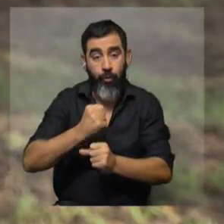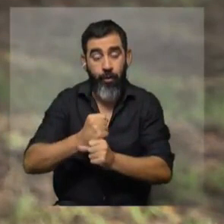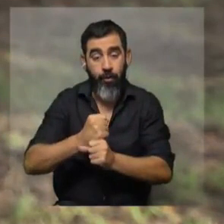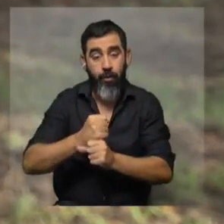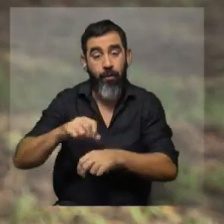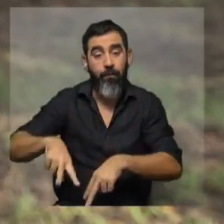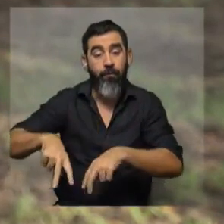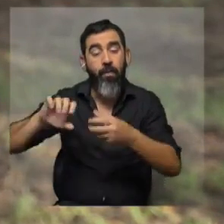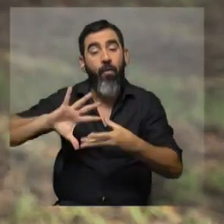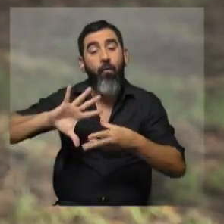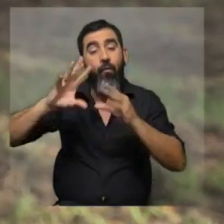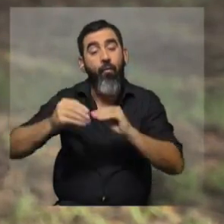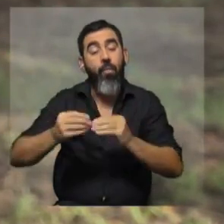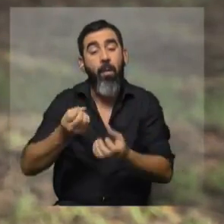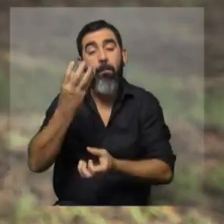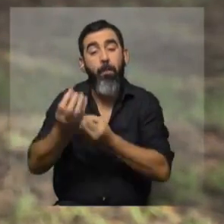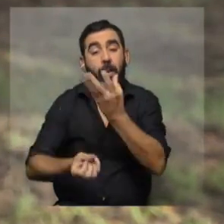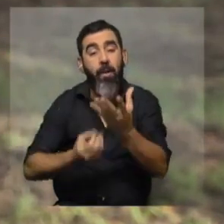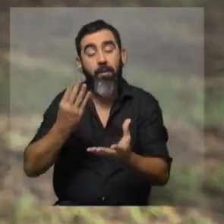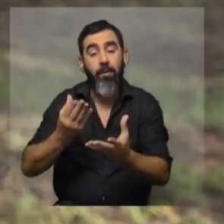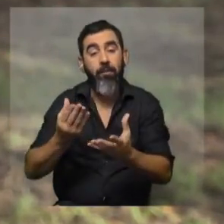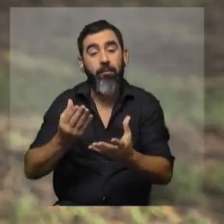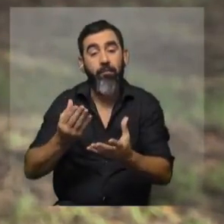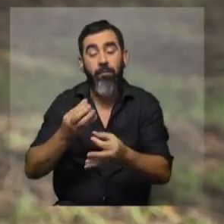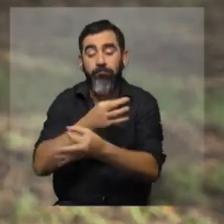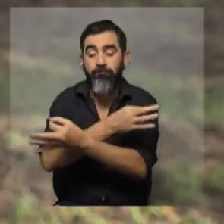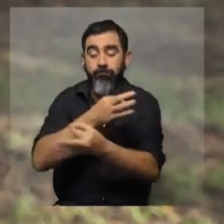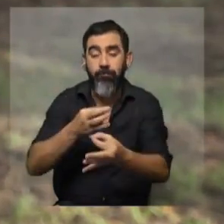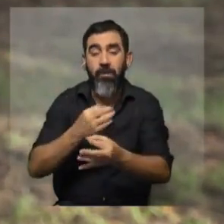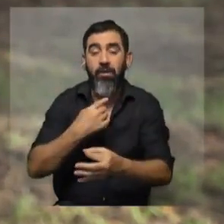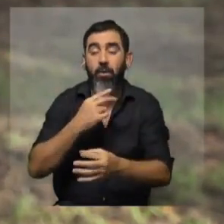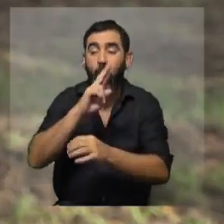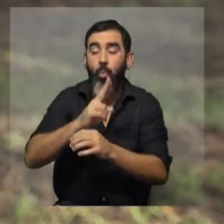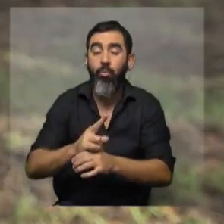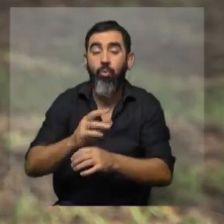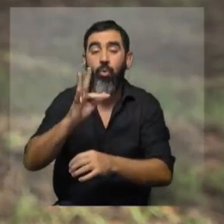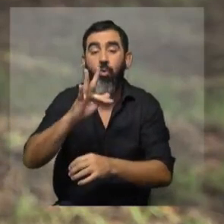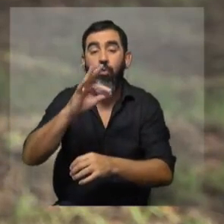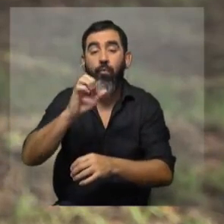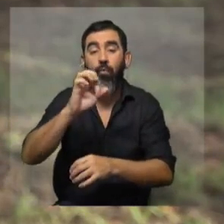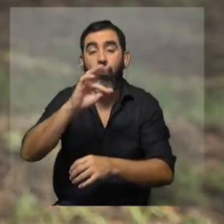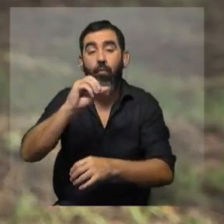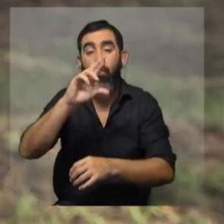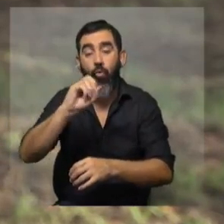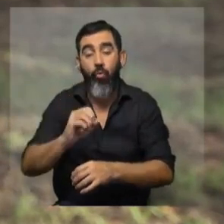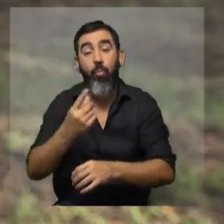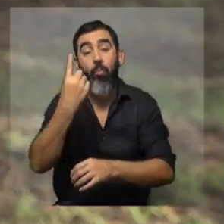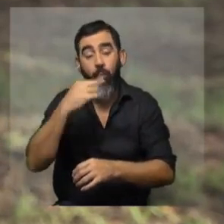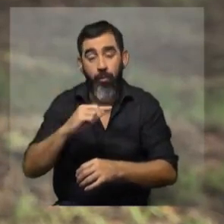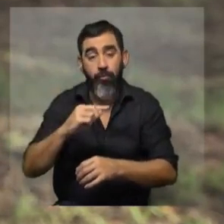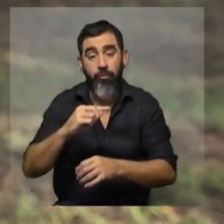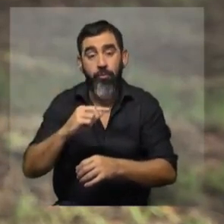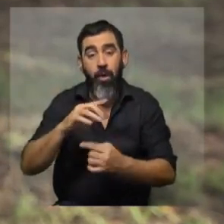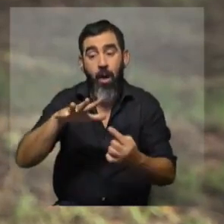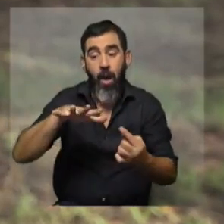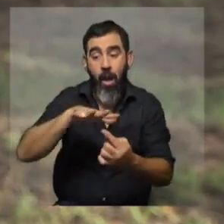estudiar los mecanismos que tienen las plantas para hacer una adquisición eficiente y un uso eficiente del fósforo. Para eso vamos a los